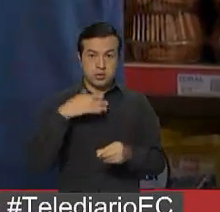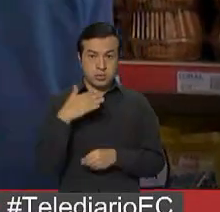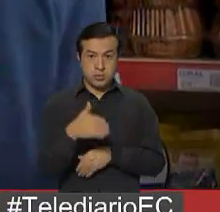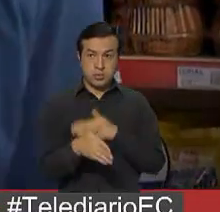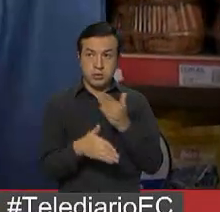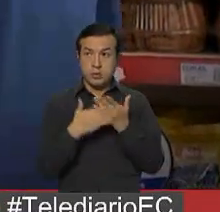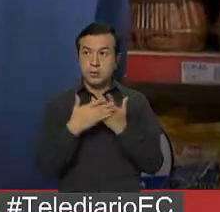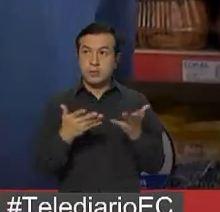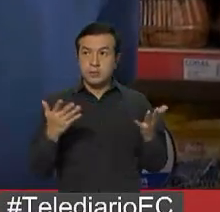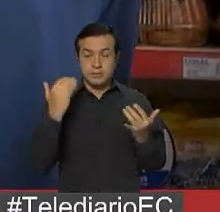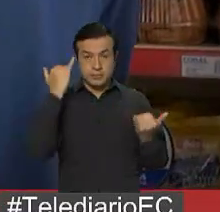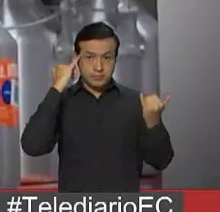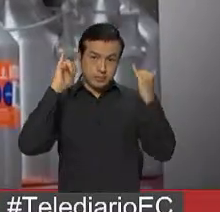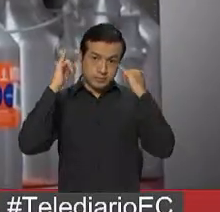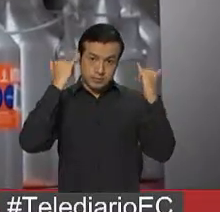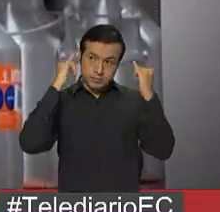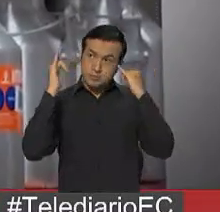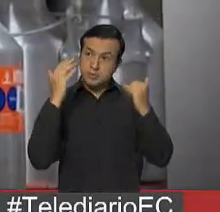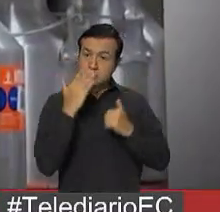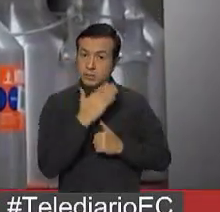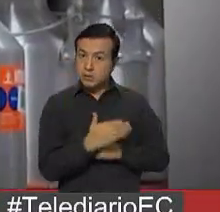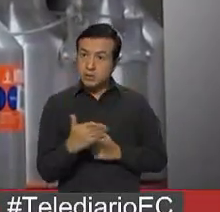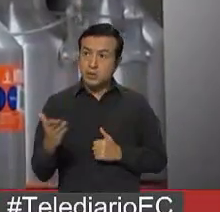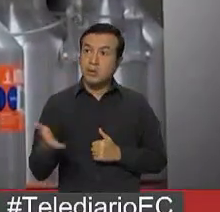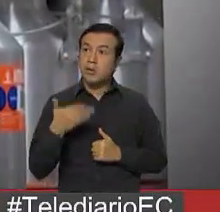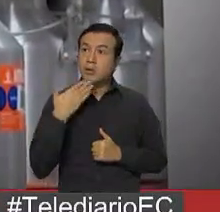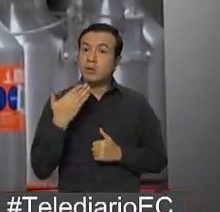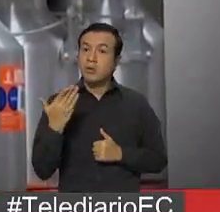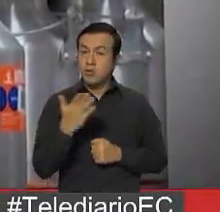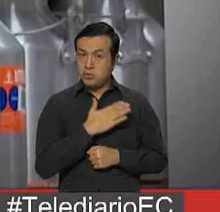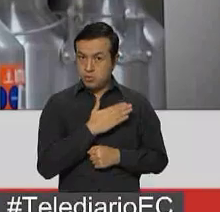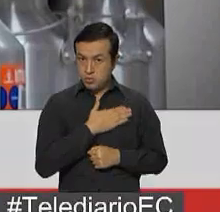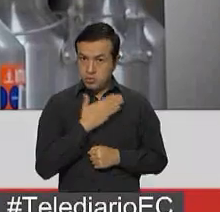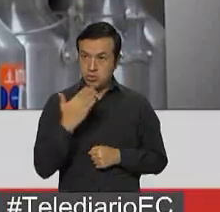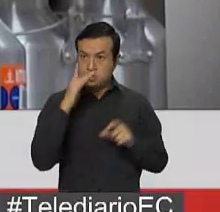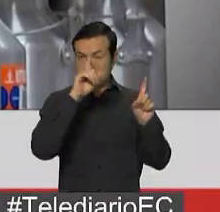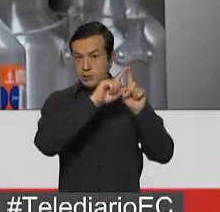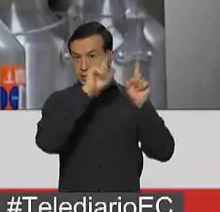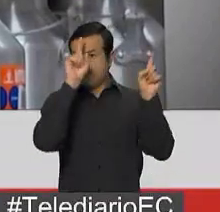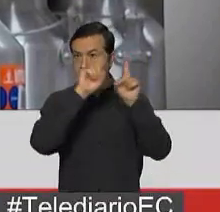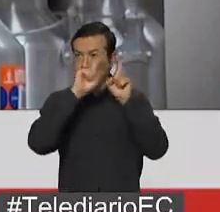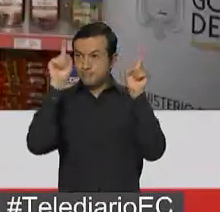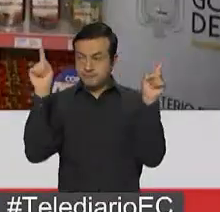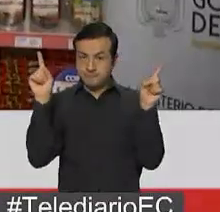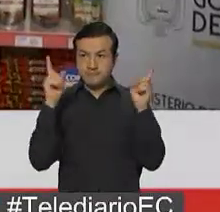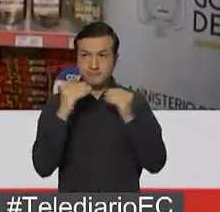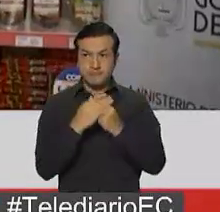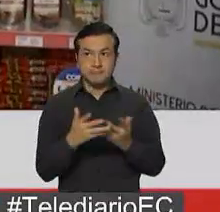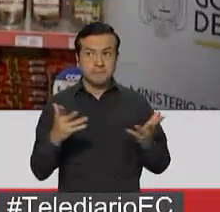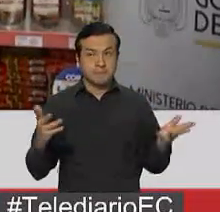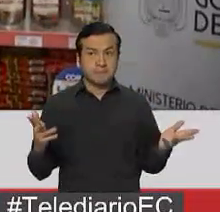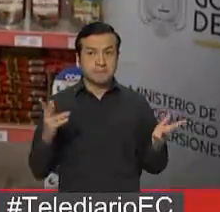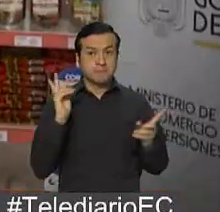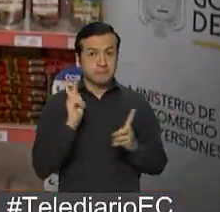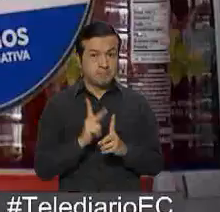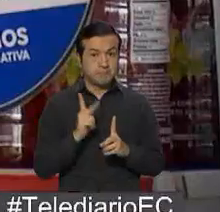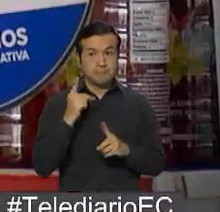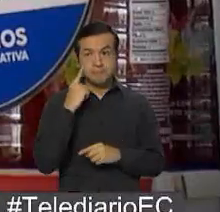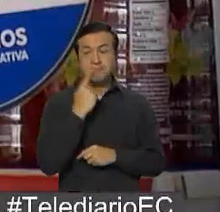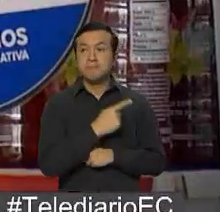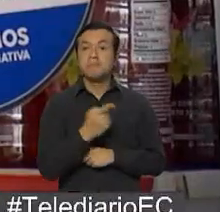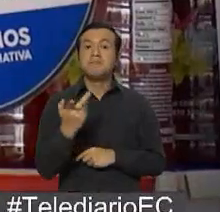estas iniciativas generan confianza nuevamente los empresarios mipymes uno de los ejes de la campaña